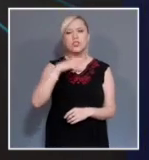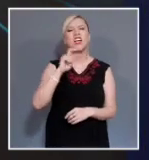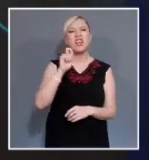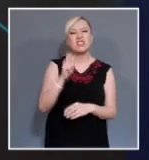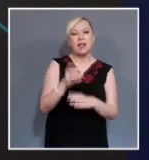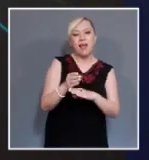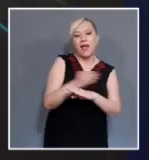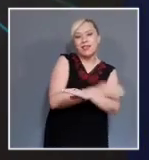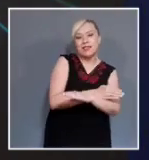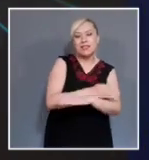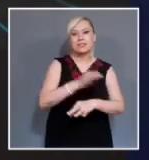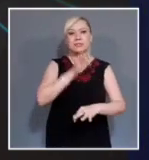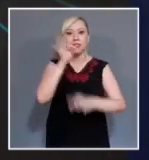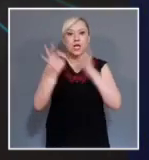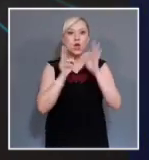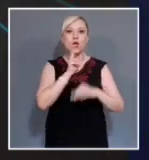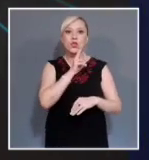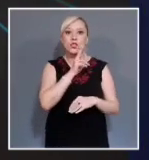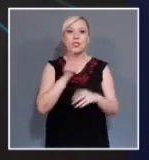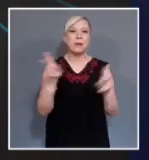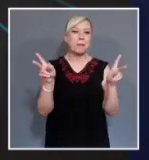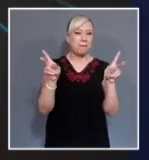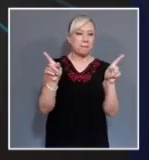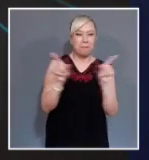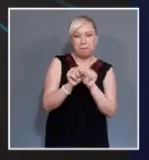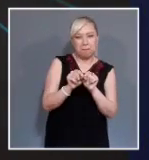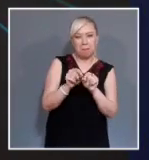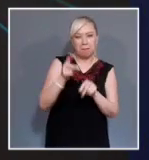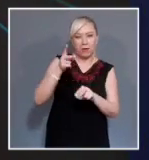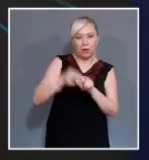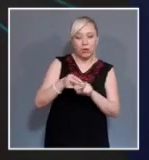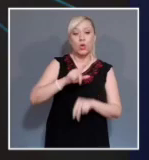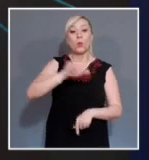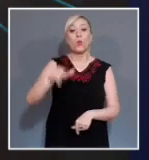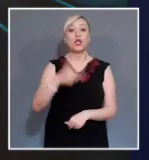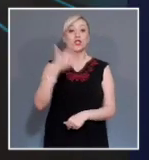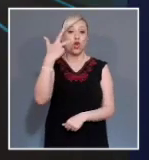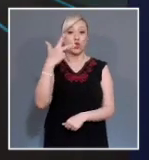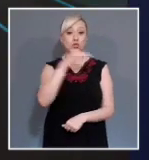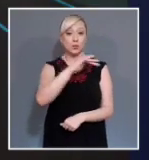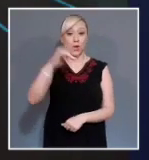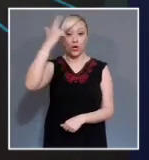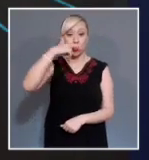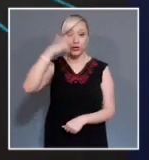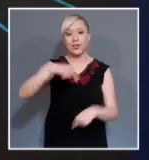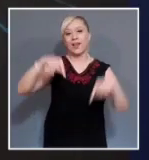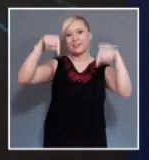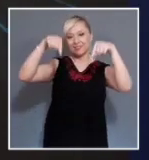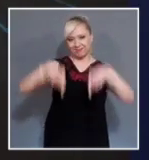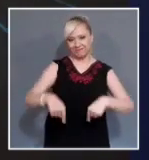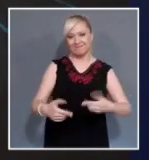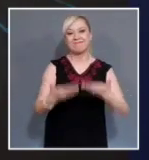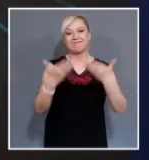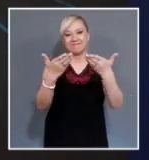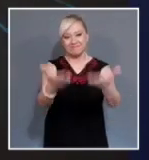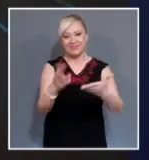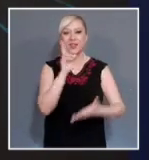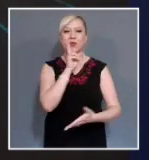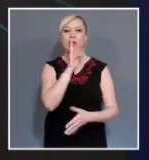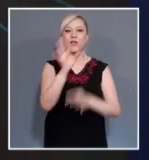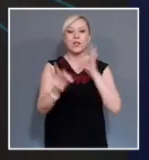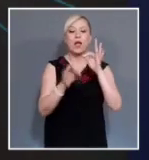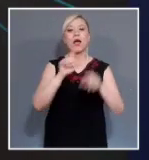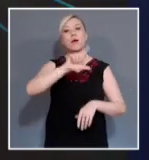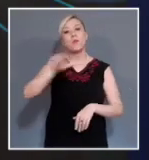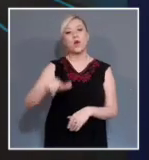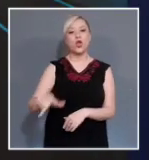importantes del día y a las 20:30 horas el noticiero nocturno con la repetición a las 0 horas para